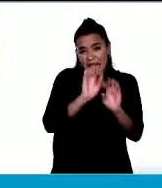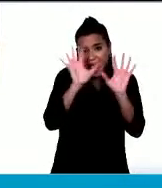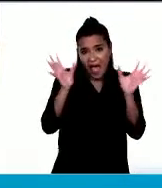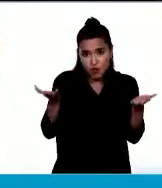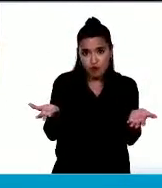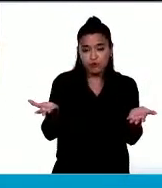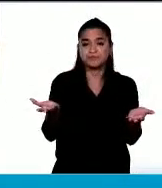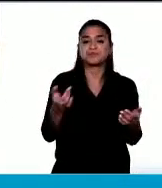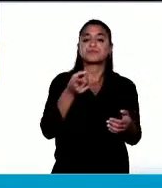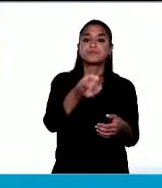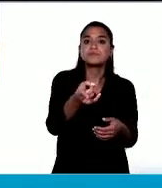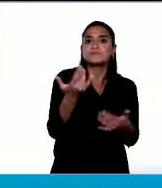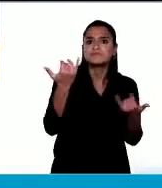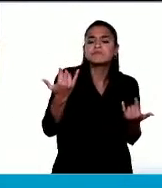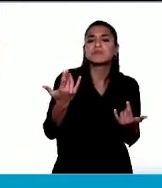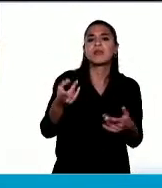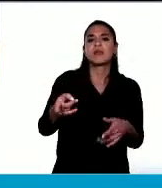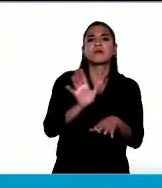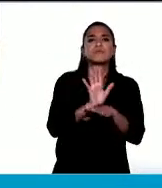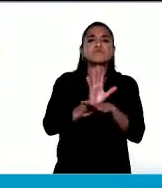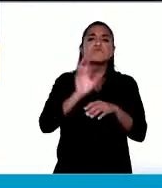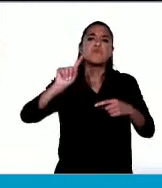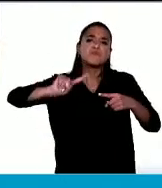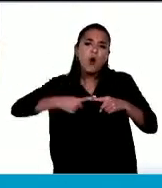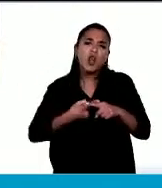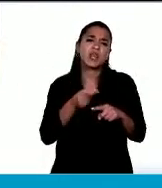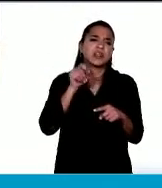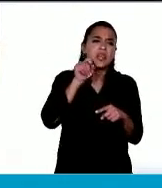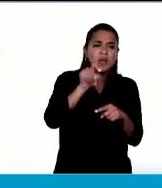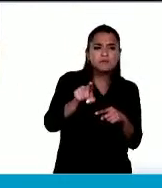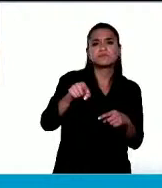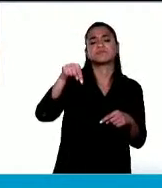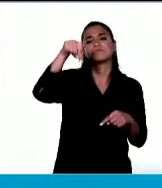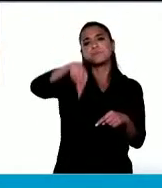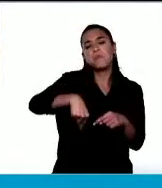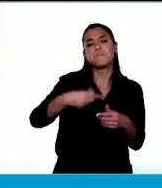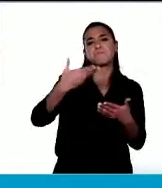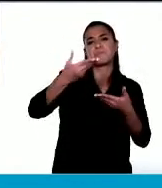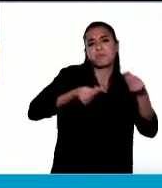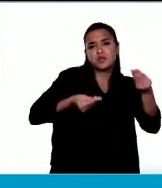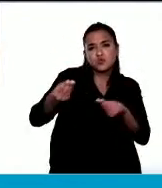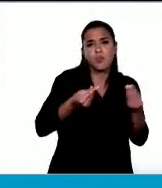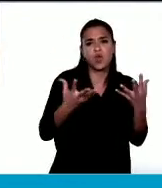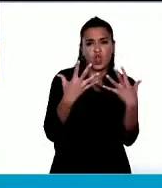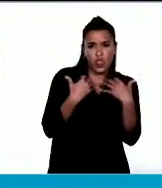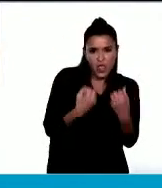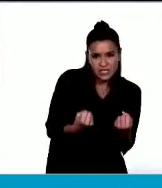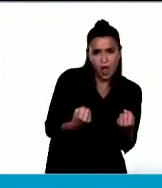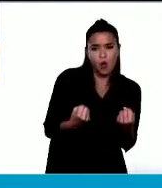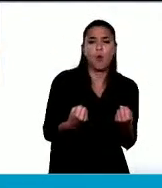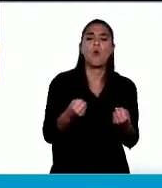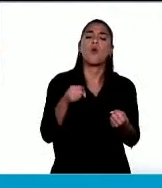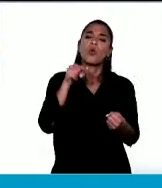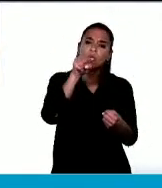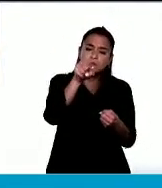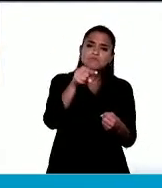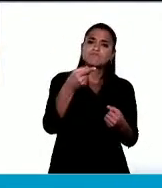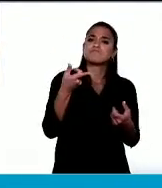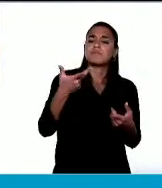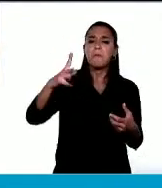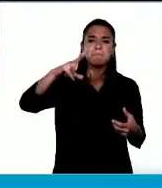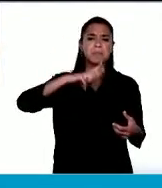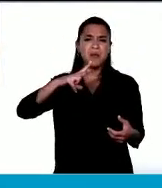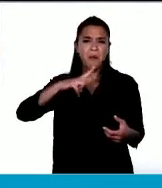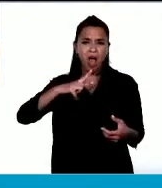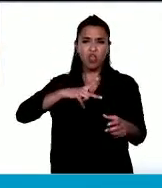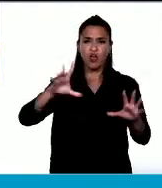en evidencia las consecuencias nefastas de las políticas de recortes, de los presupuestos de salud y la privatización a nivel